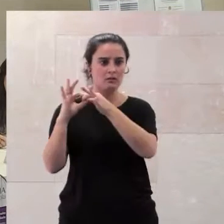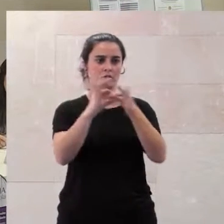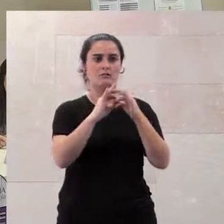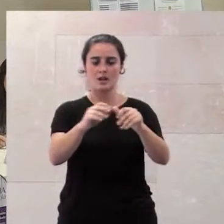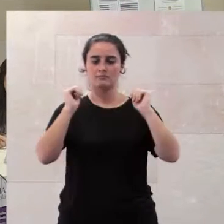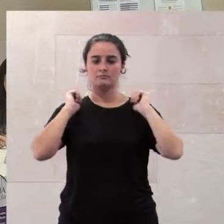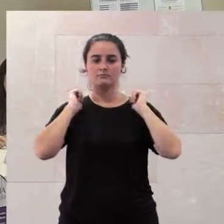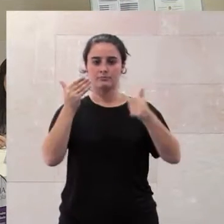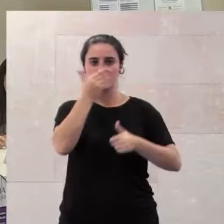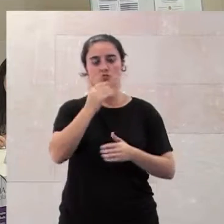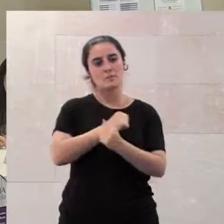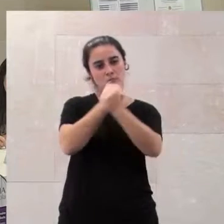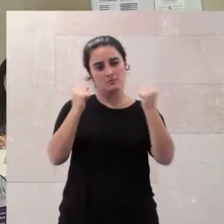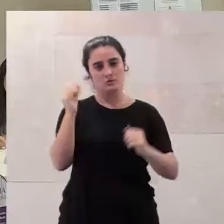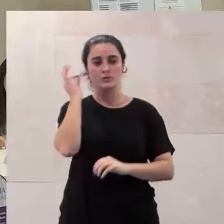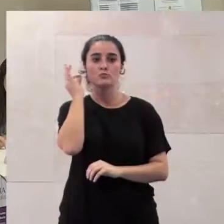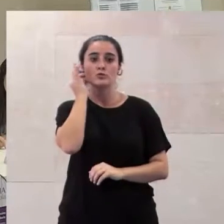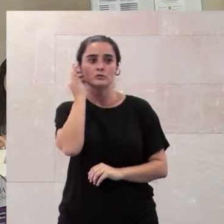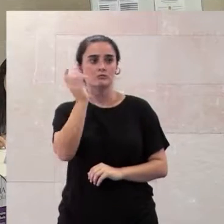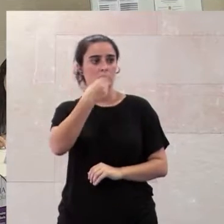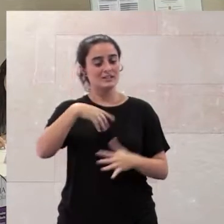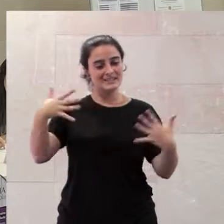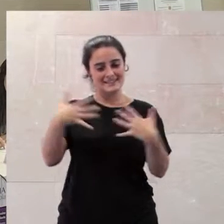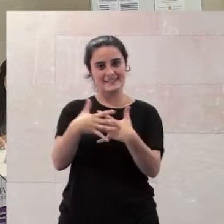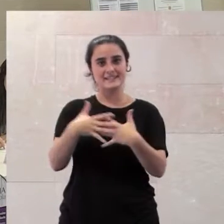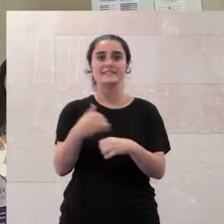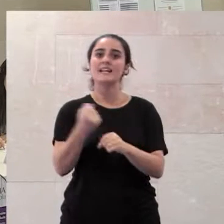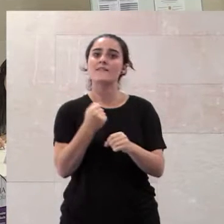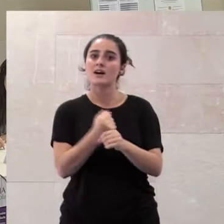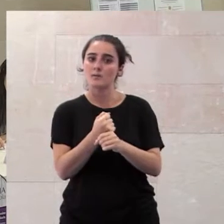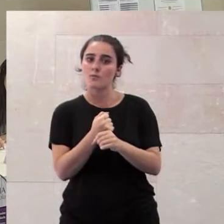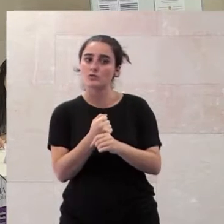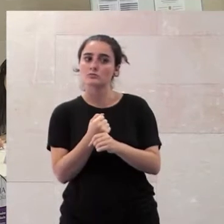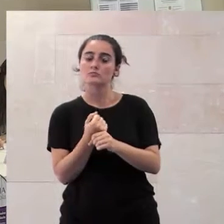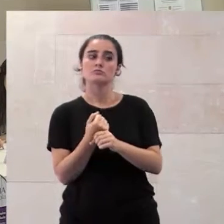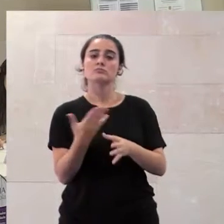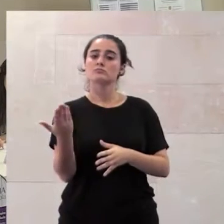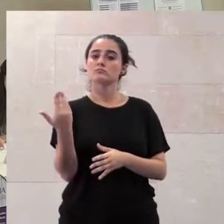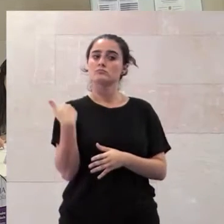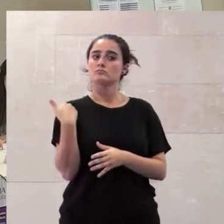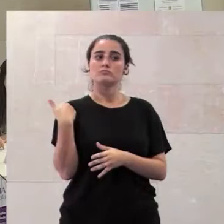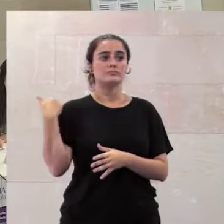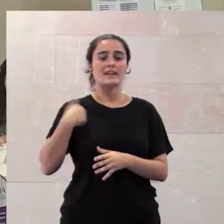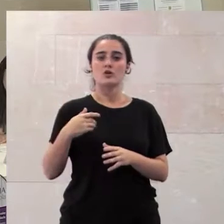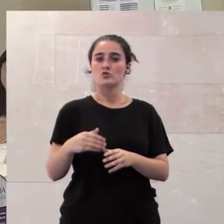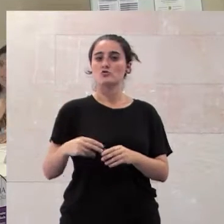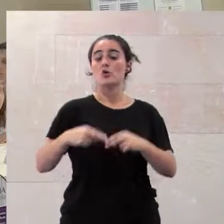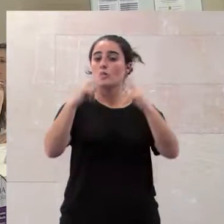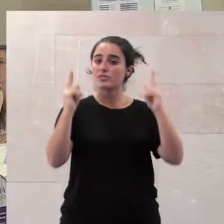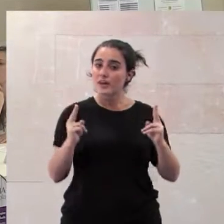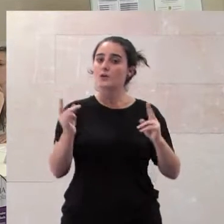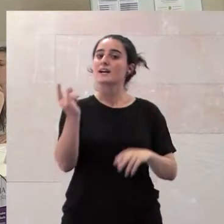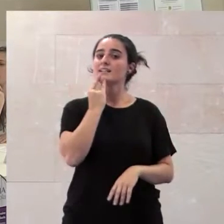para Mujeres. Nosotras trabajamos en red, como os comentaba al principio Merche también, y os decía yo también, trabajamos con Ondarroa, Ermua y